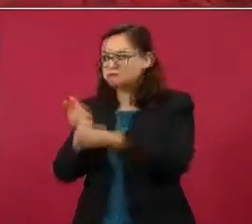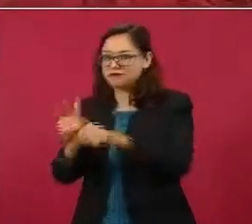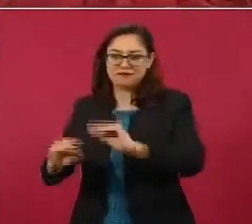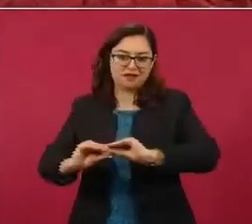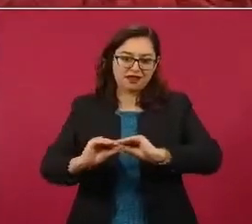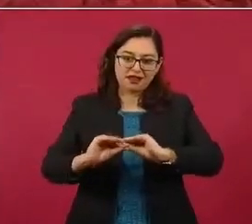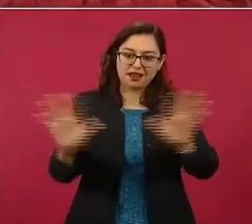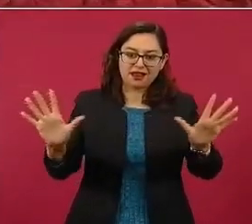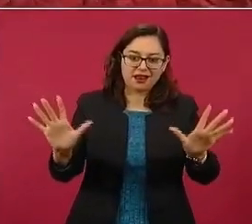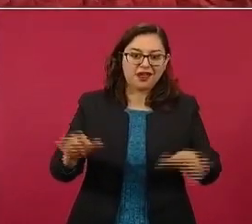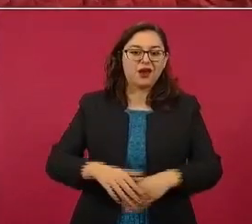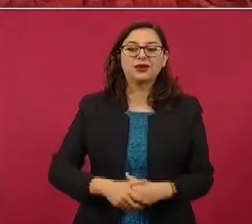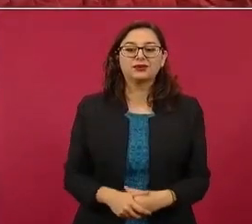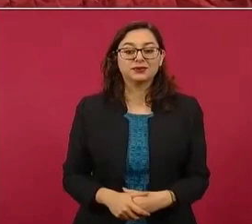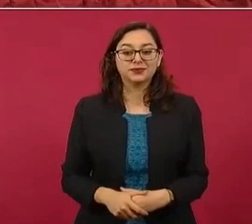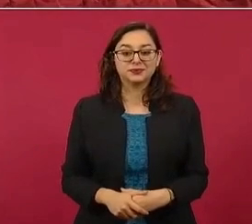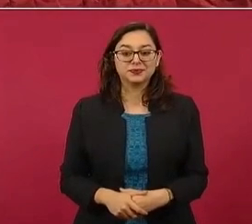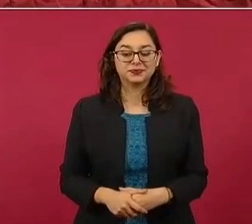Eso es mucho mejor